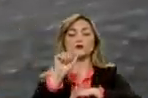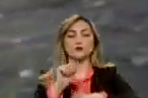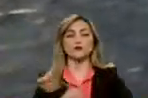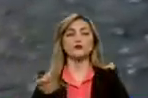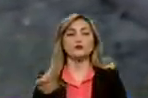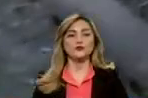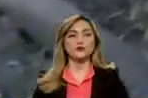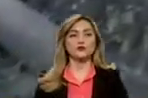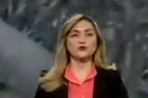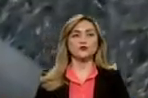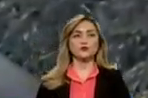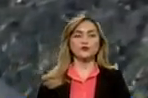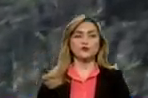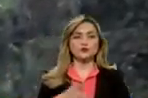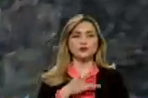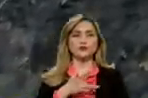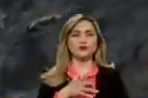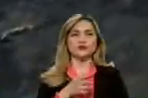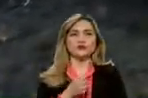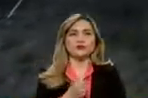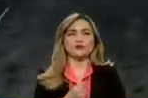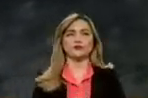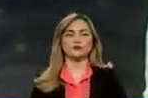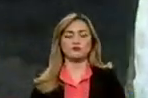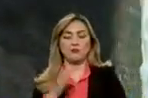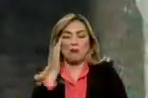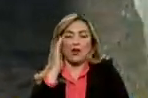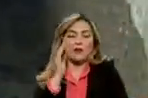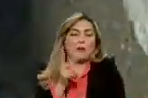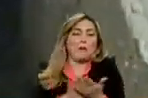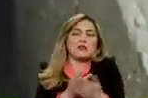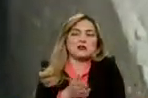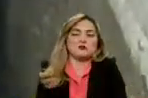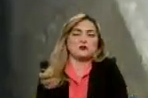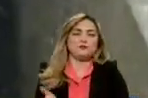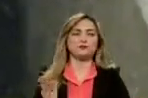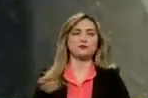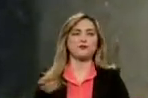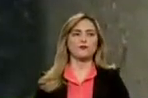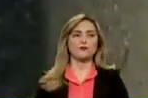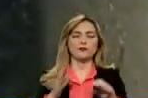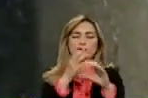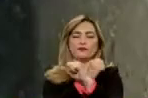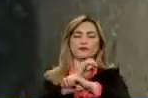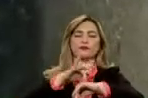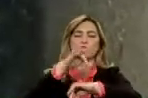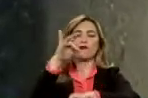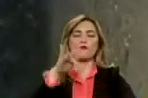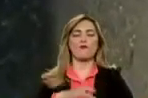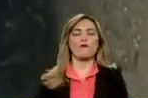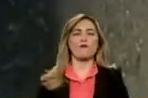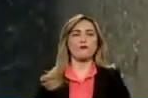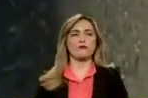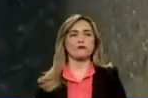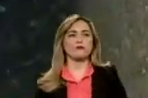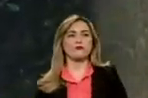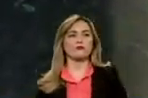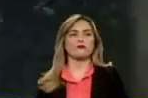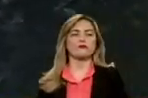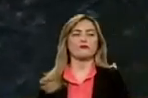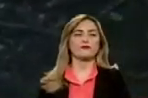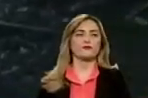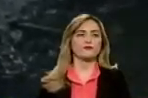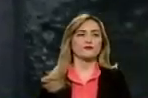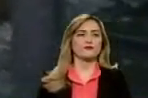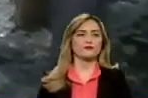porque para sentirnos seguros, porque no sabíamos qué podía haber pasado en la noche, en la madrugada o en el amanecer. Entonces se